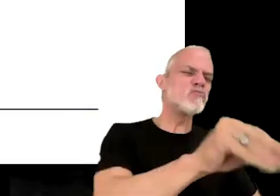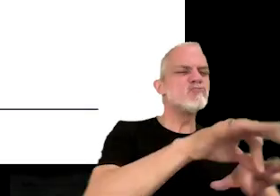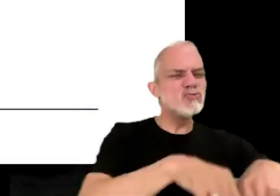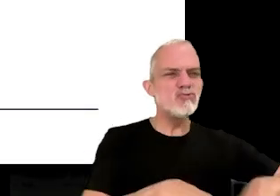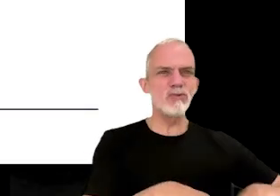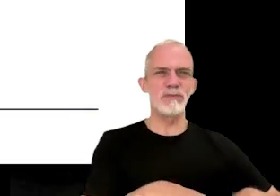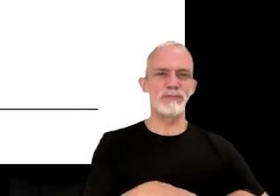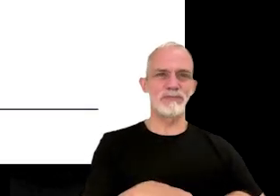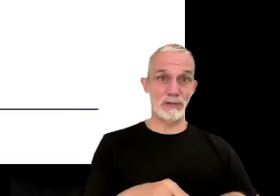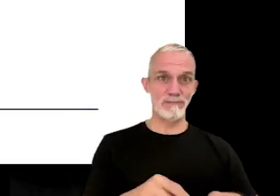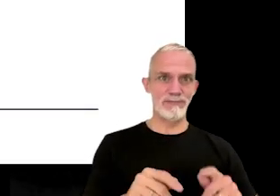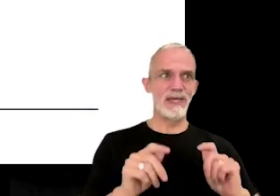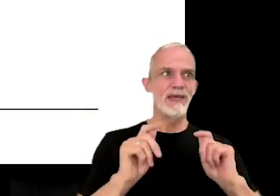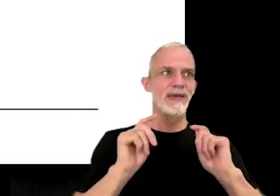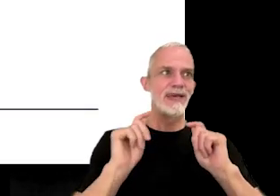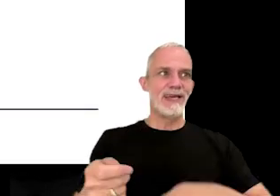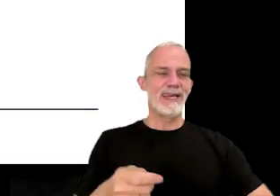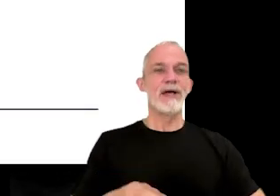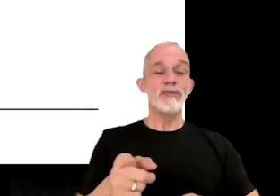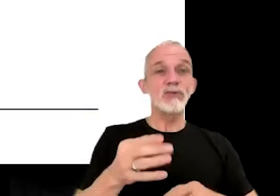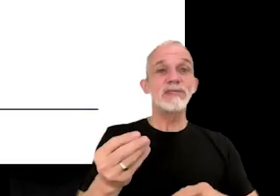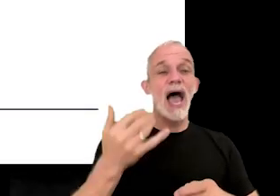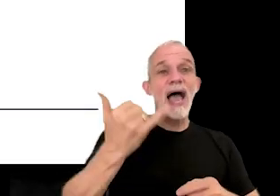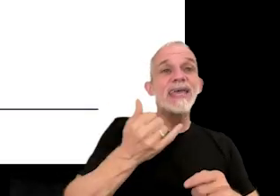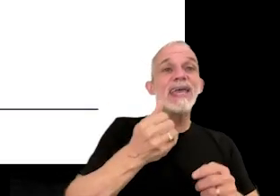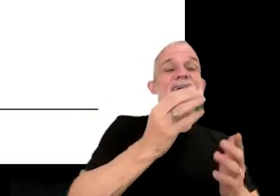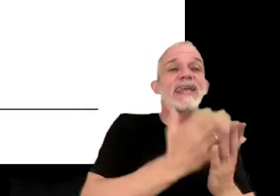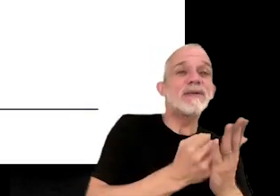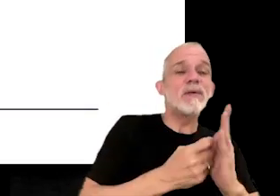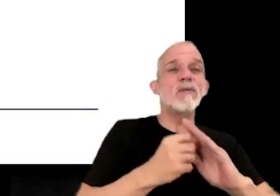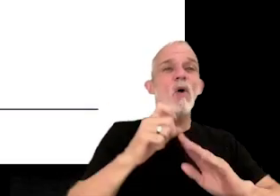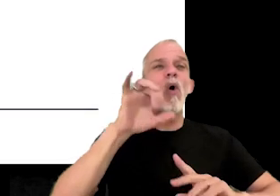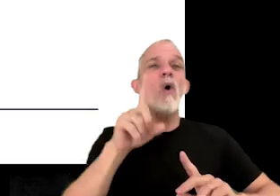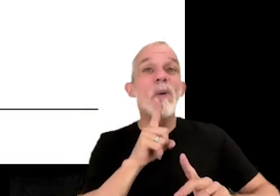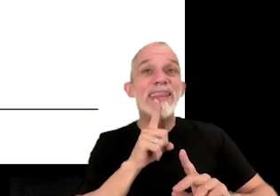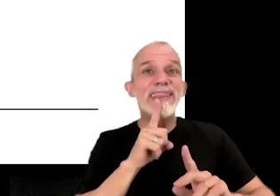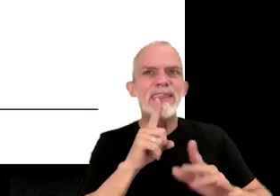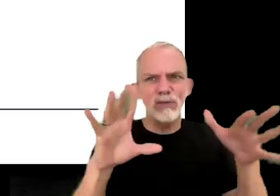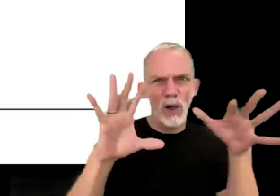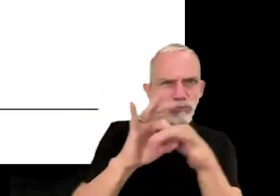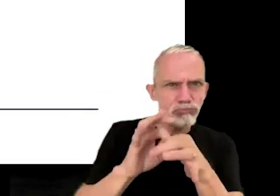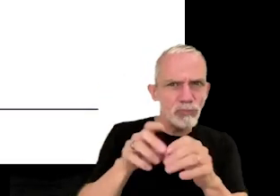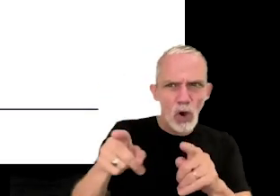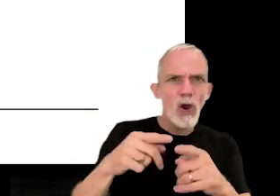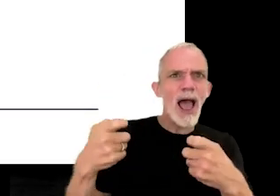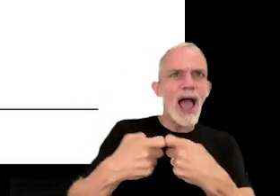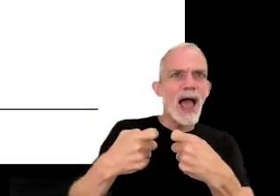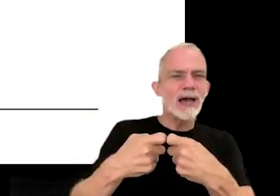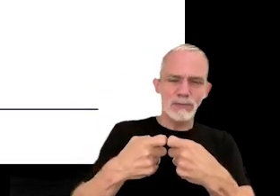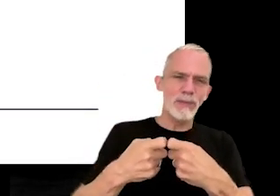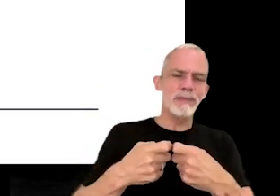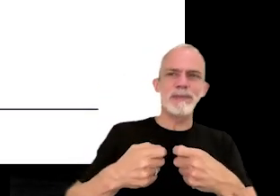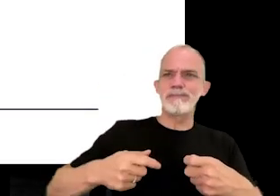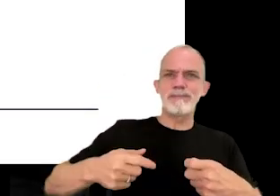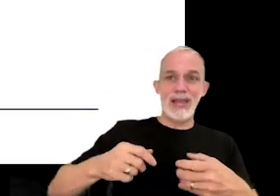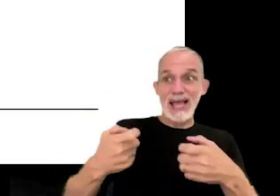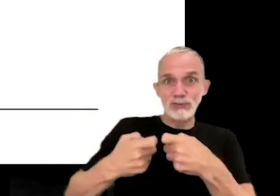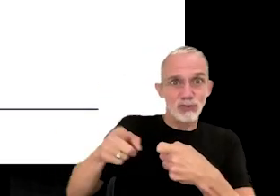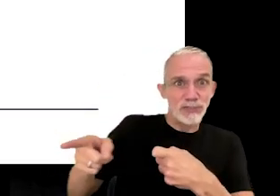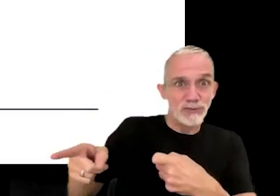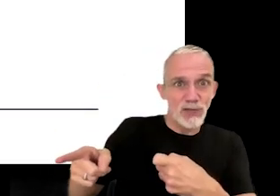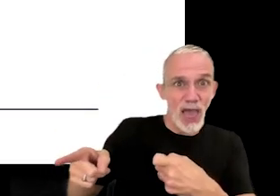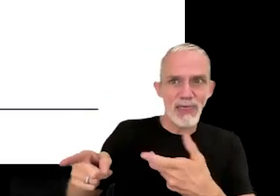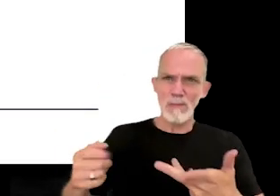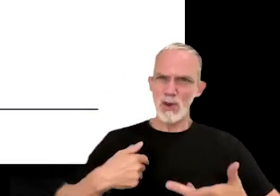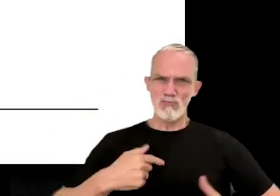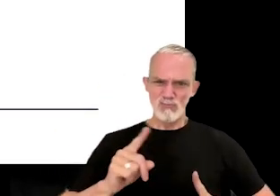se toman los débitos y créditos de quits vinculados con la asociación, con la sociedad, pero que